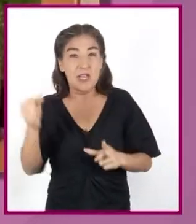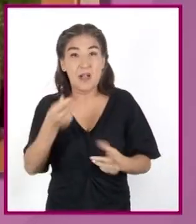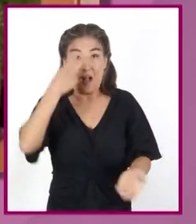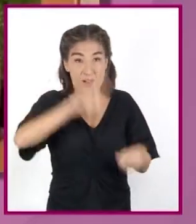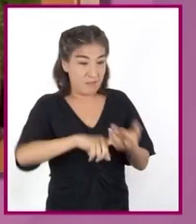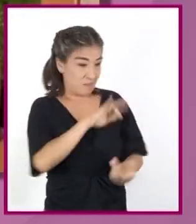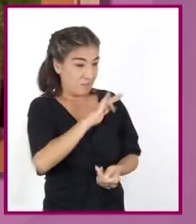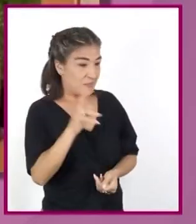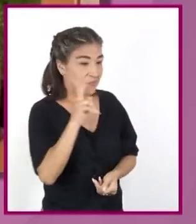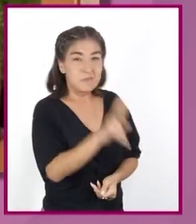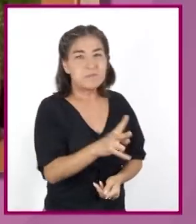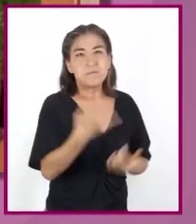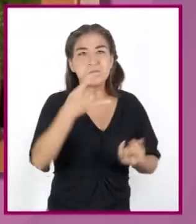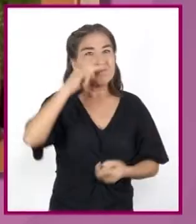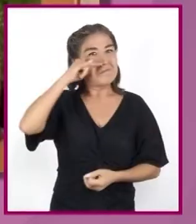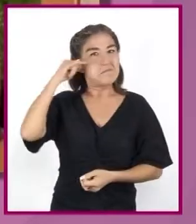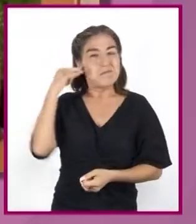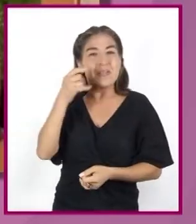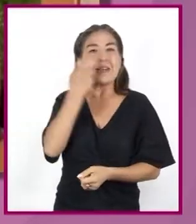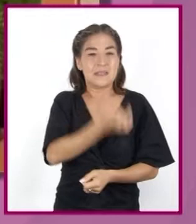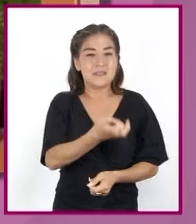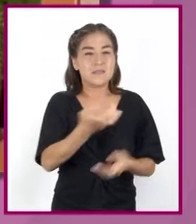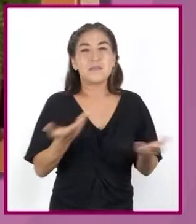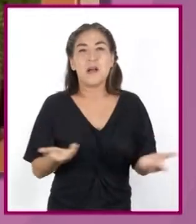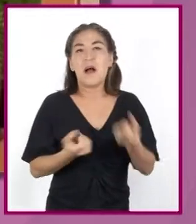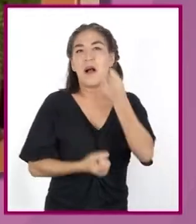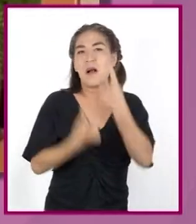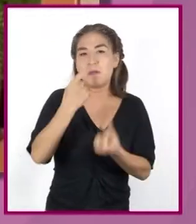visibles a simple vista. Muchas de ellas son